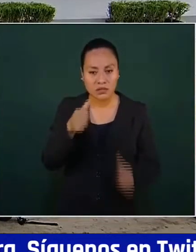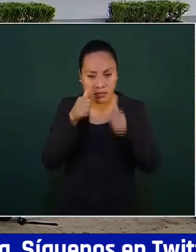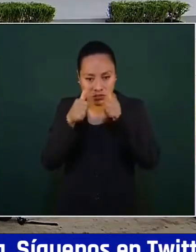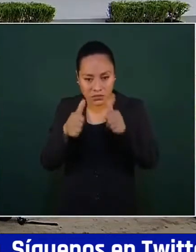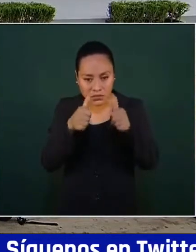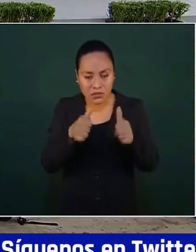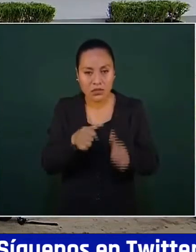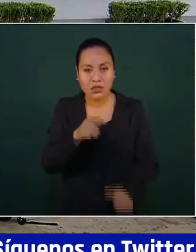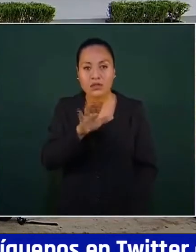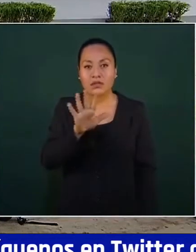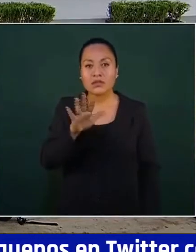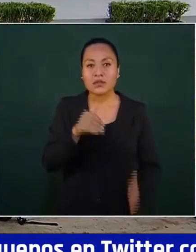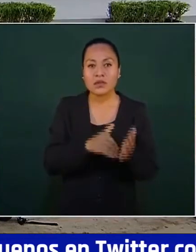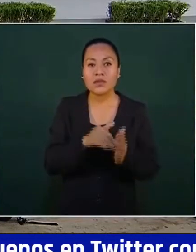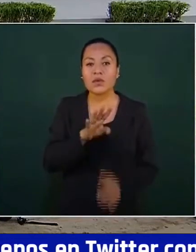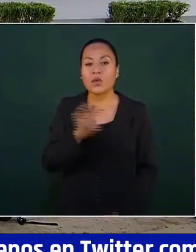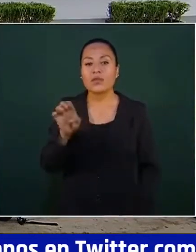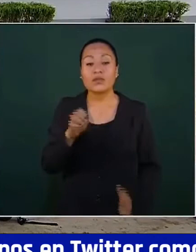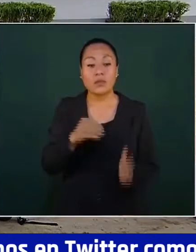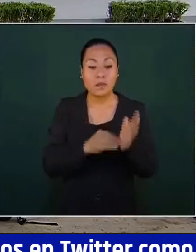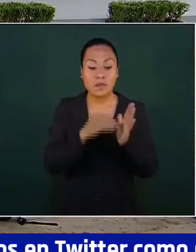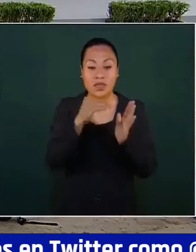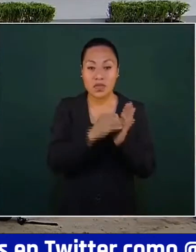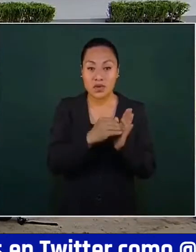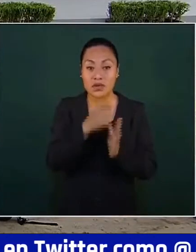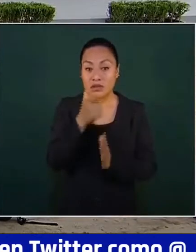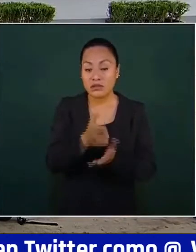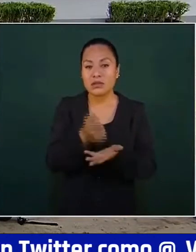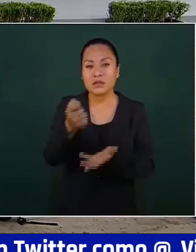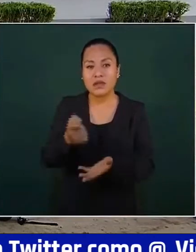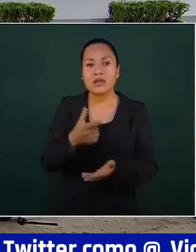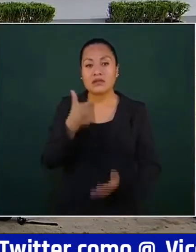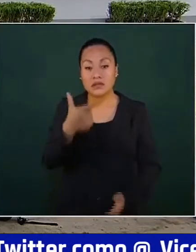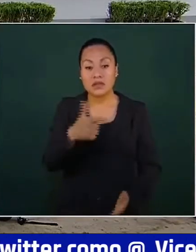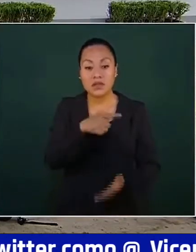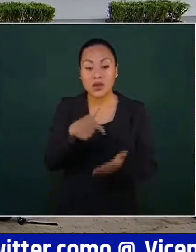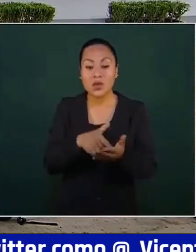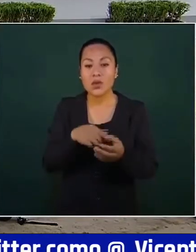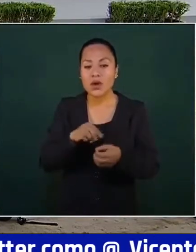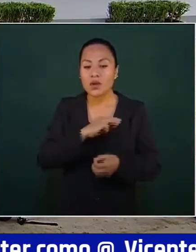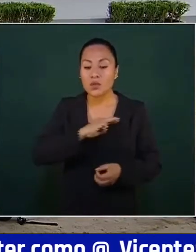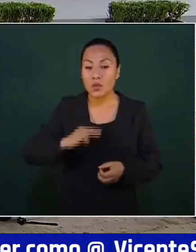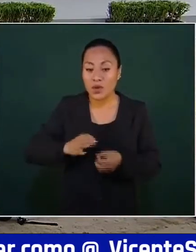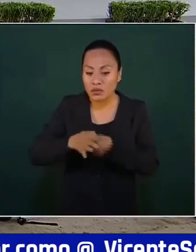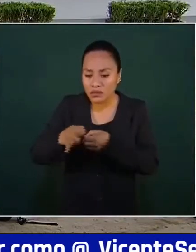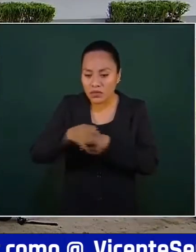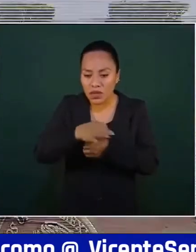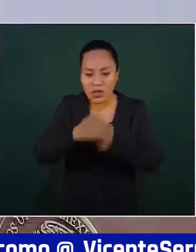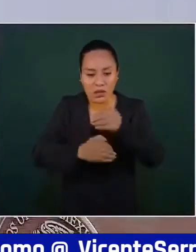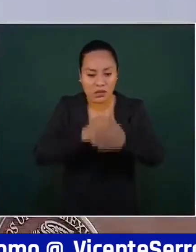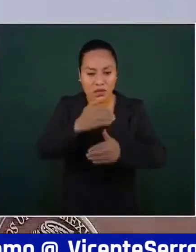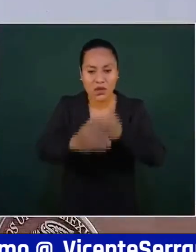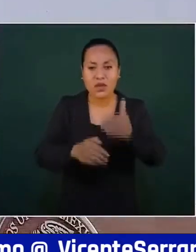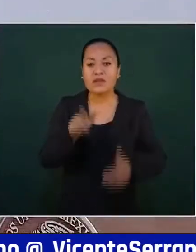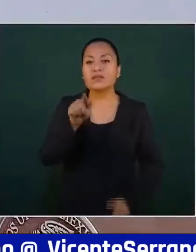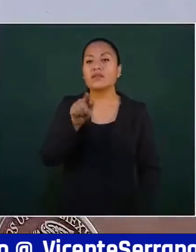5.400 millones de pesos, en 7 entidades, 87 municipios, con un avance del